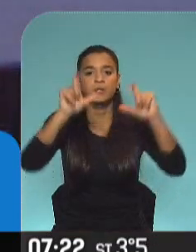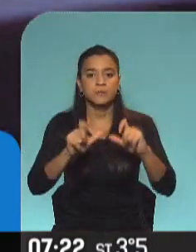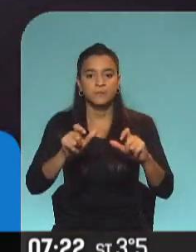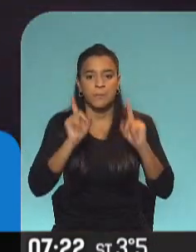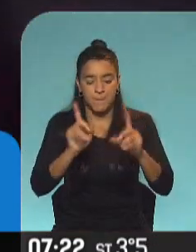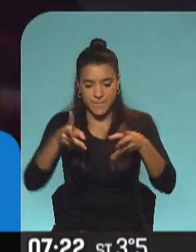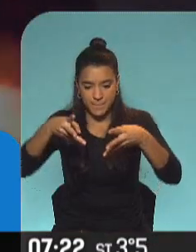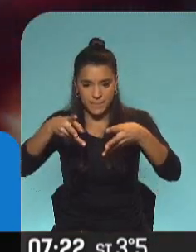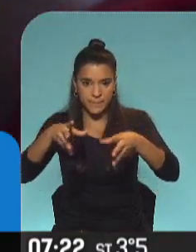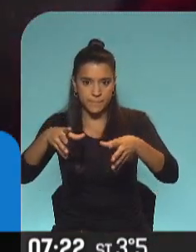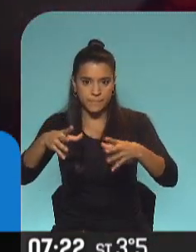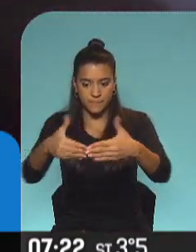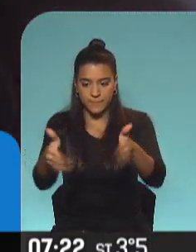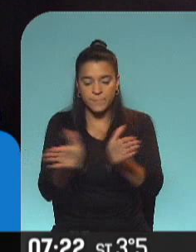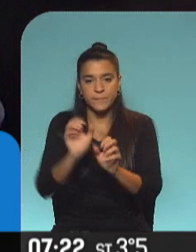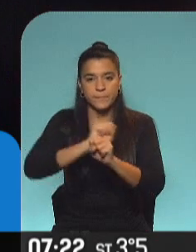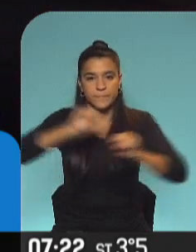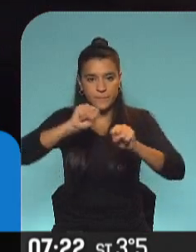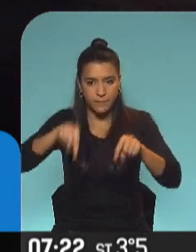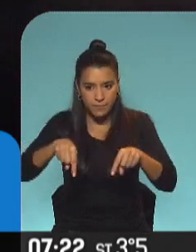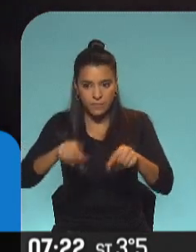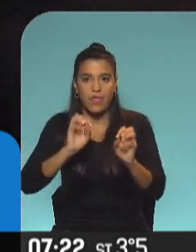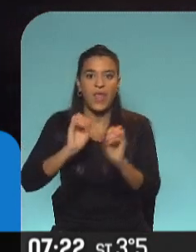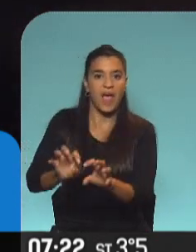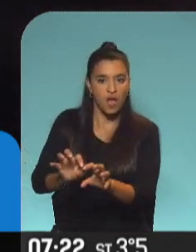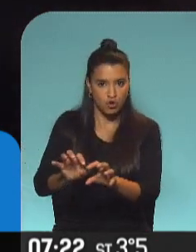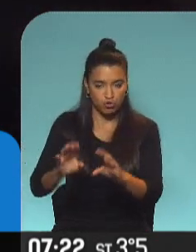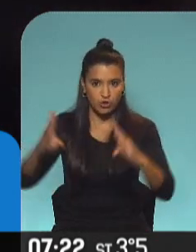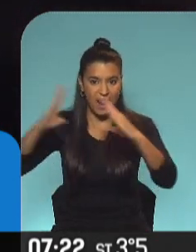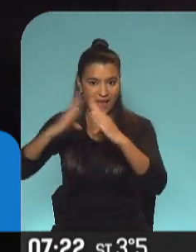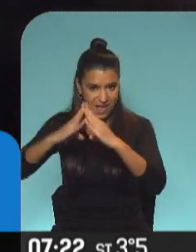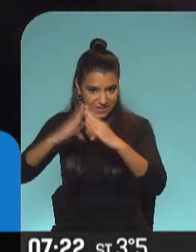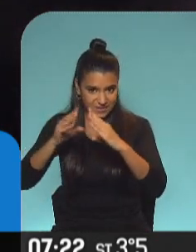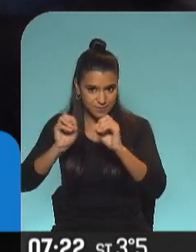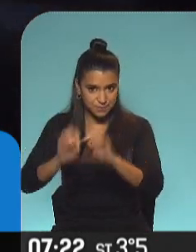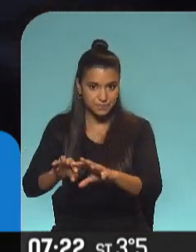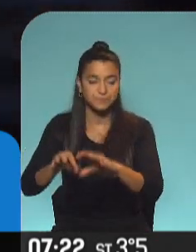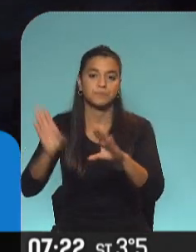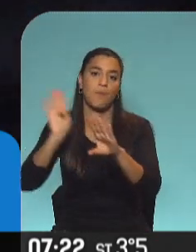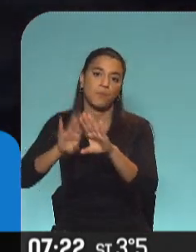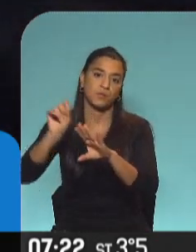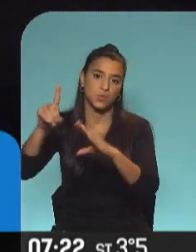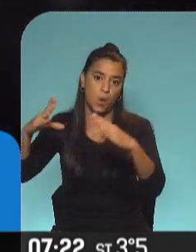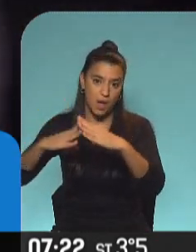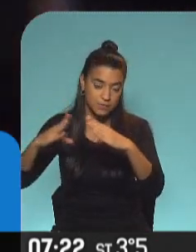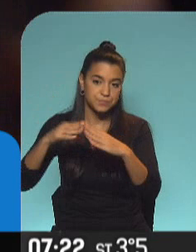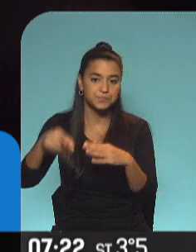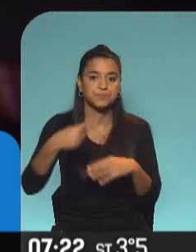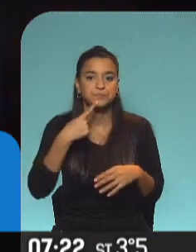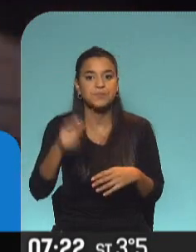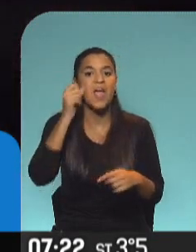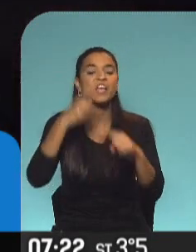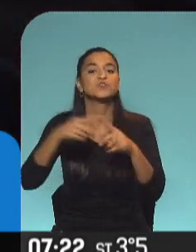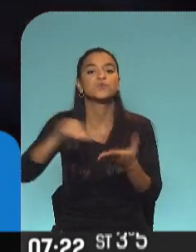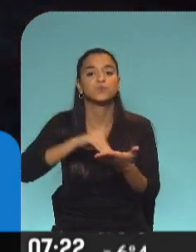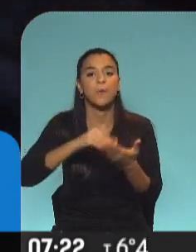iba, del pan de trotil que le iban a dejar, o que le dejaron efectivamente en la puerta de la casa a este